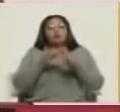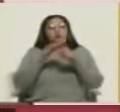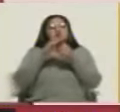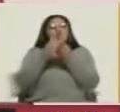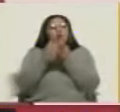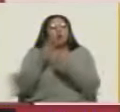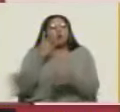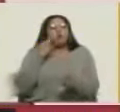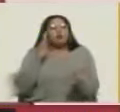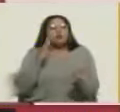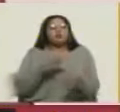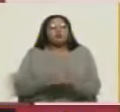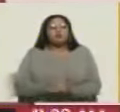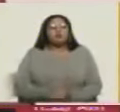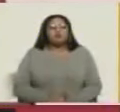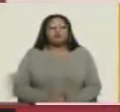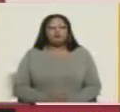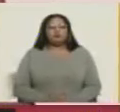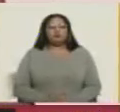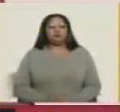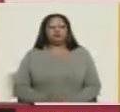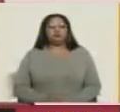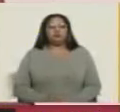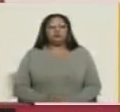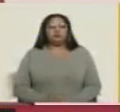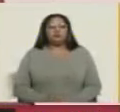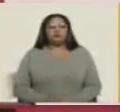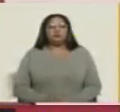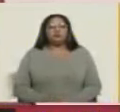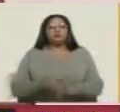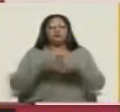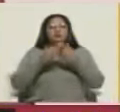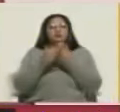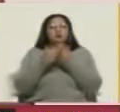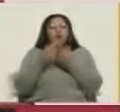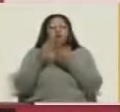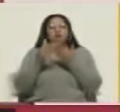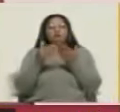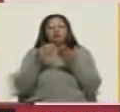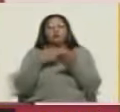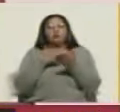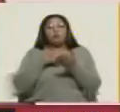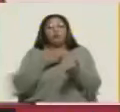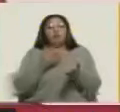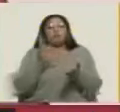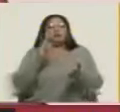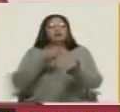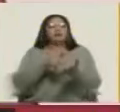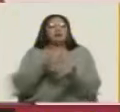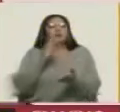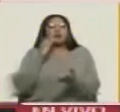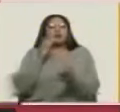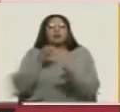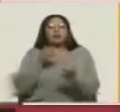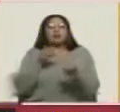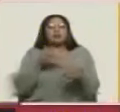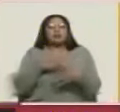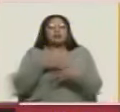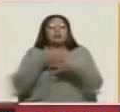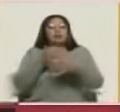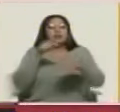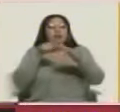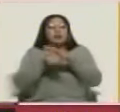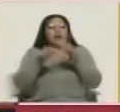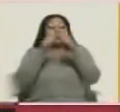por alguna circunstancia esté en condiciones de inhabilitado o inhabilitada, cuando intente meterse en el sistema